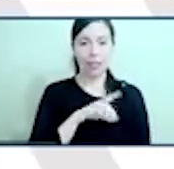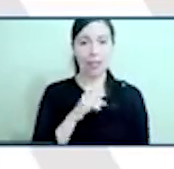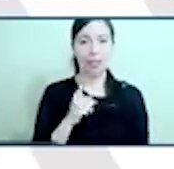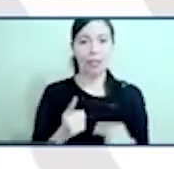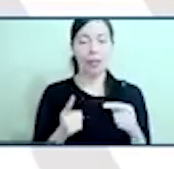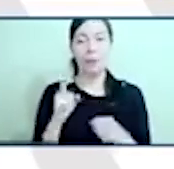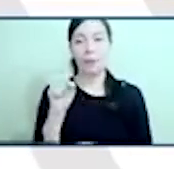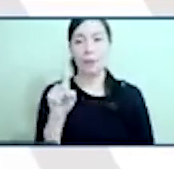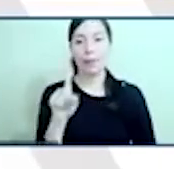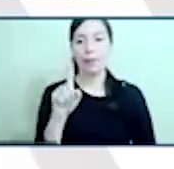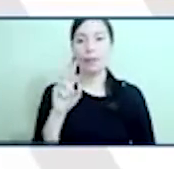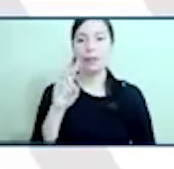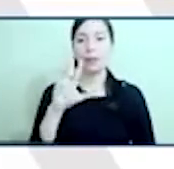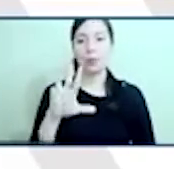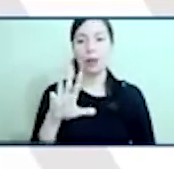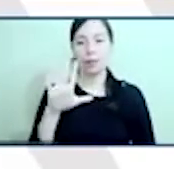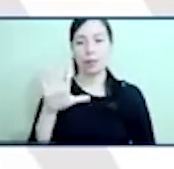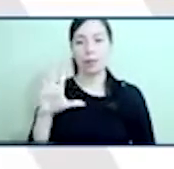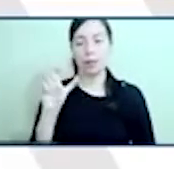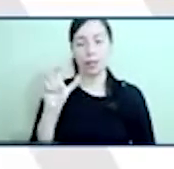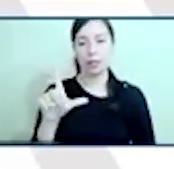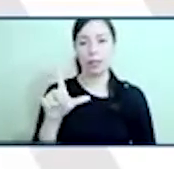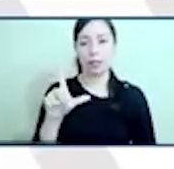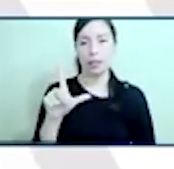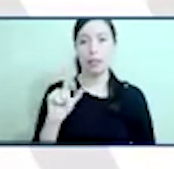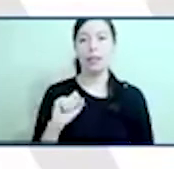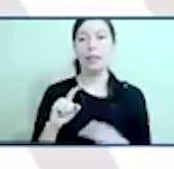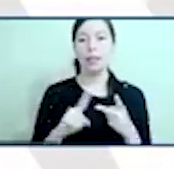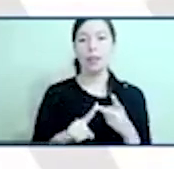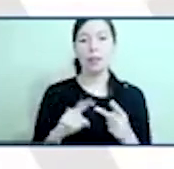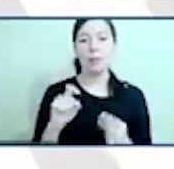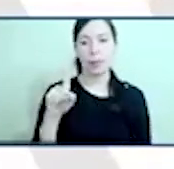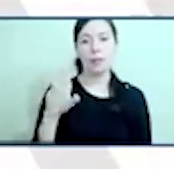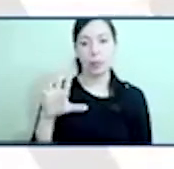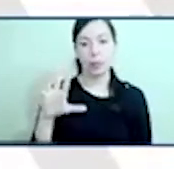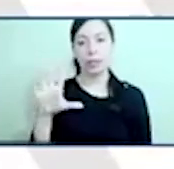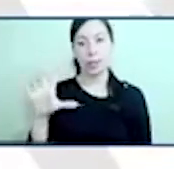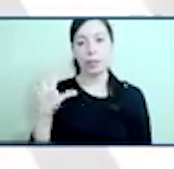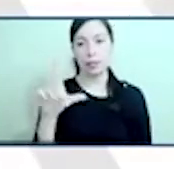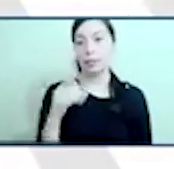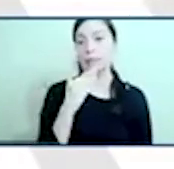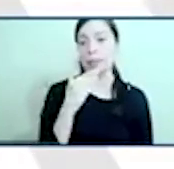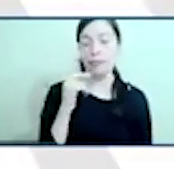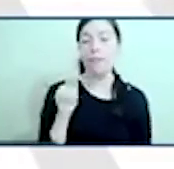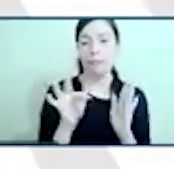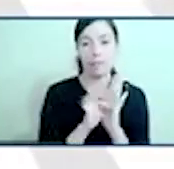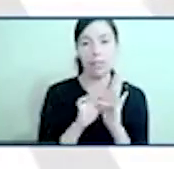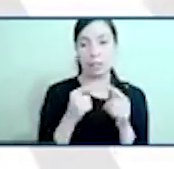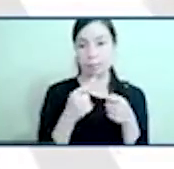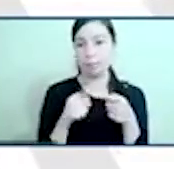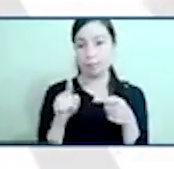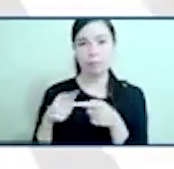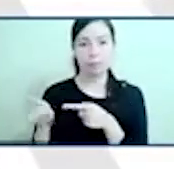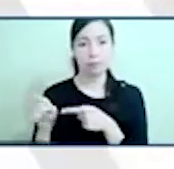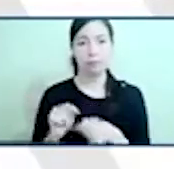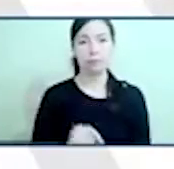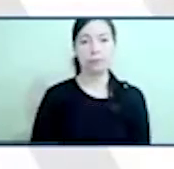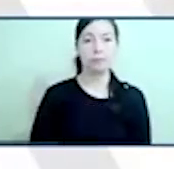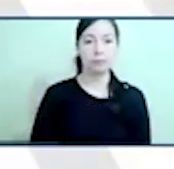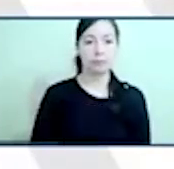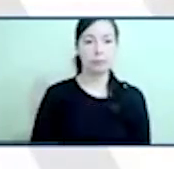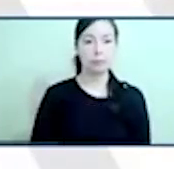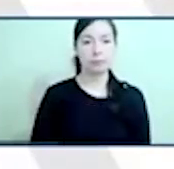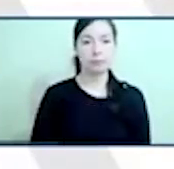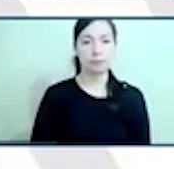de 1957, otro de octubre 10 de 1957, poquitos días después de que el Sputnik 1 había sido puesto en